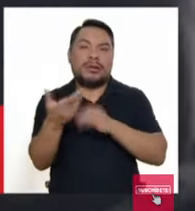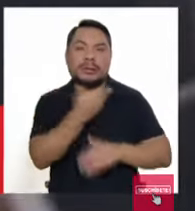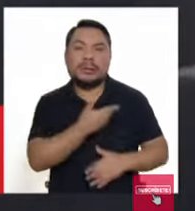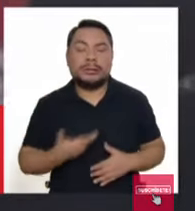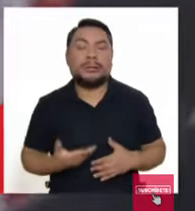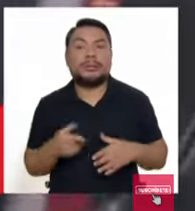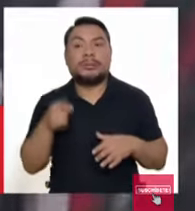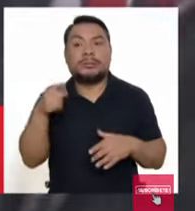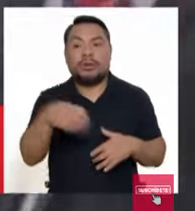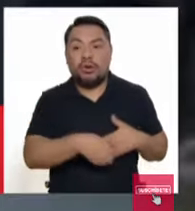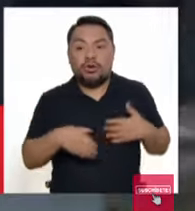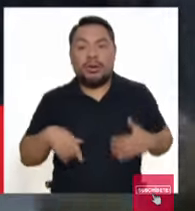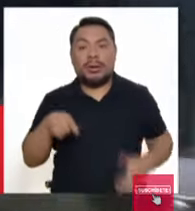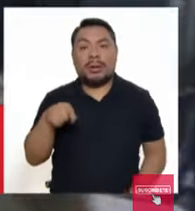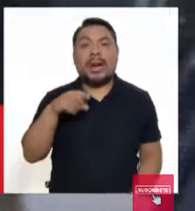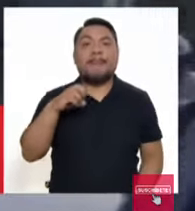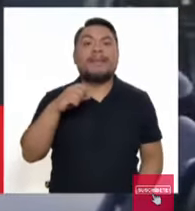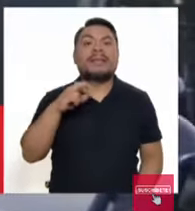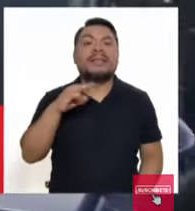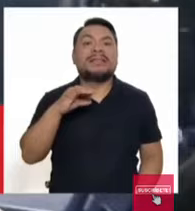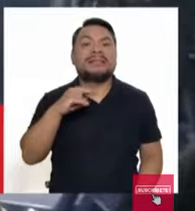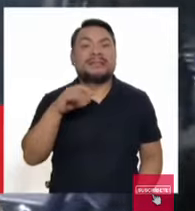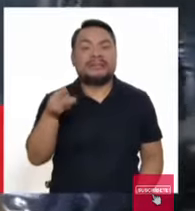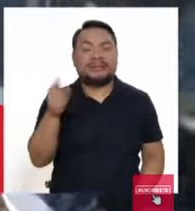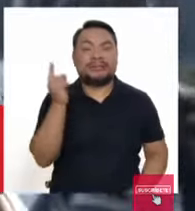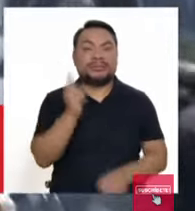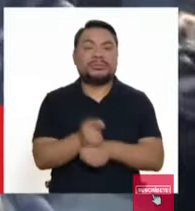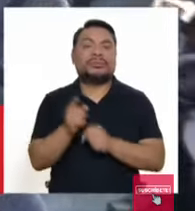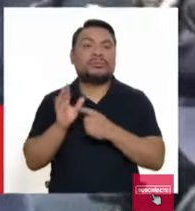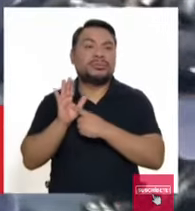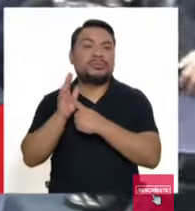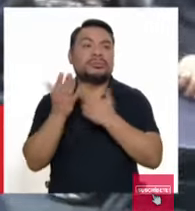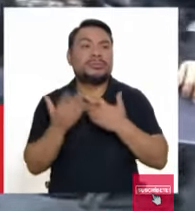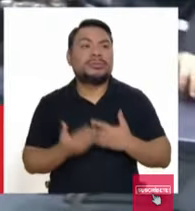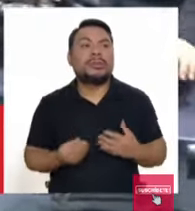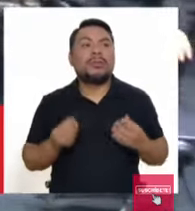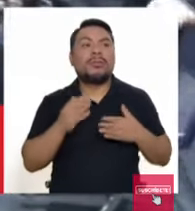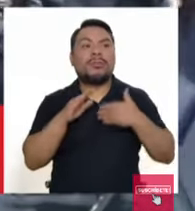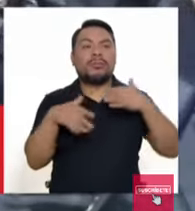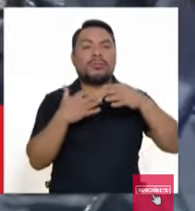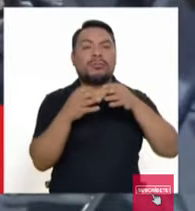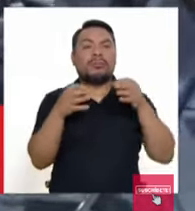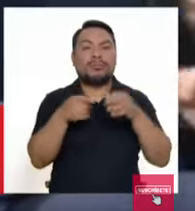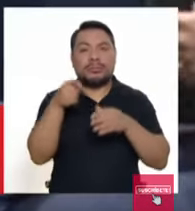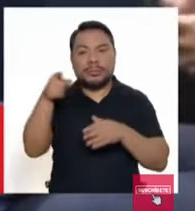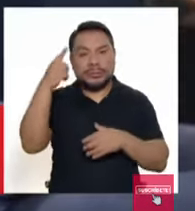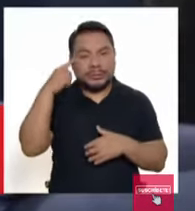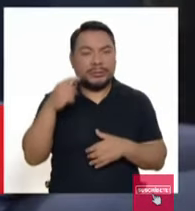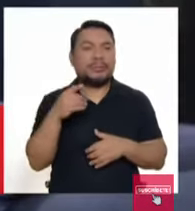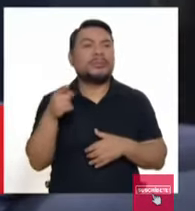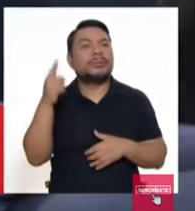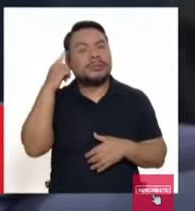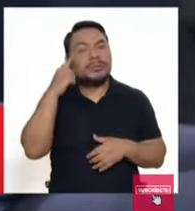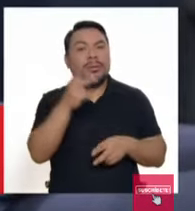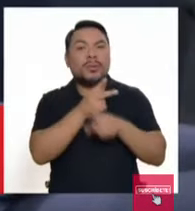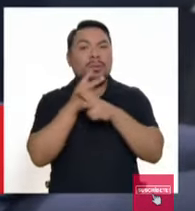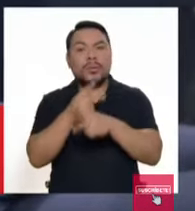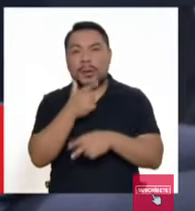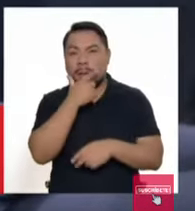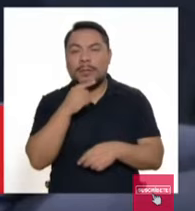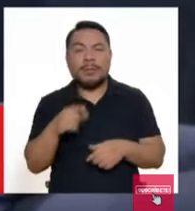caso de la congresista Patricia chirinos la denuncia se presentó por la presunta comisión del delito de peculado doloso